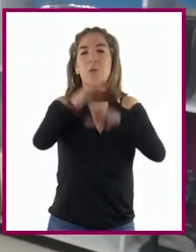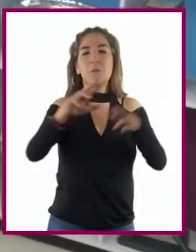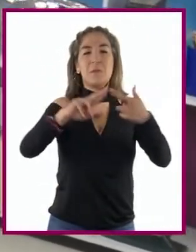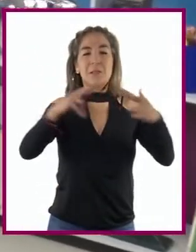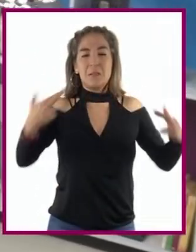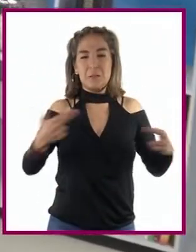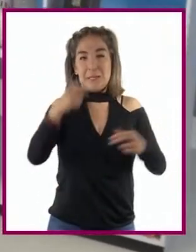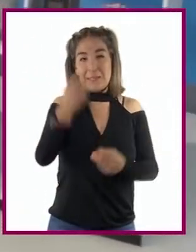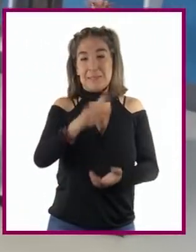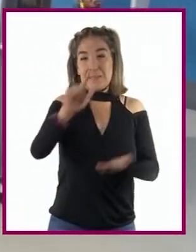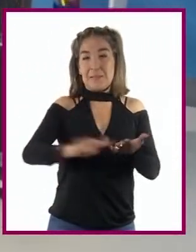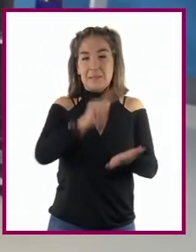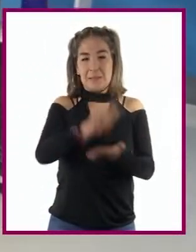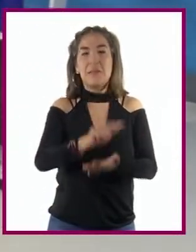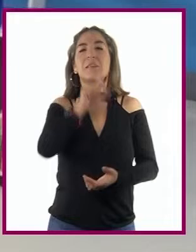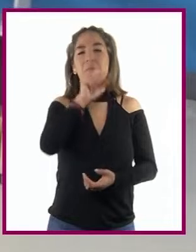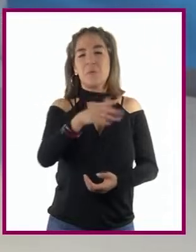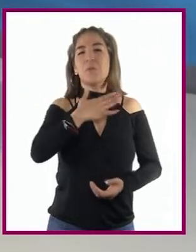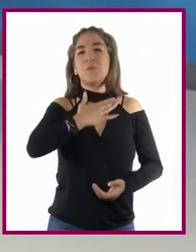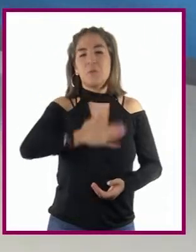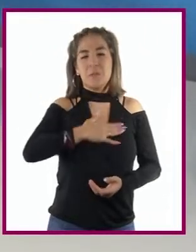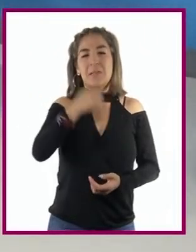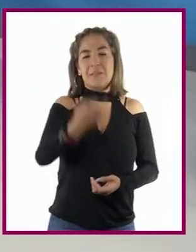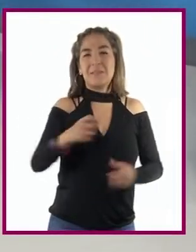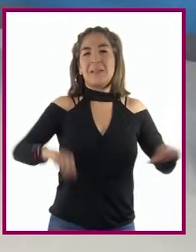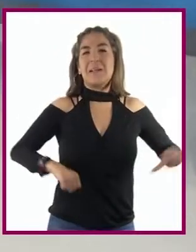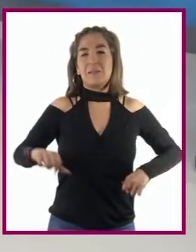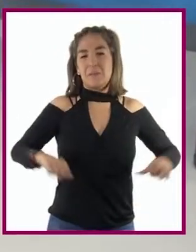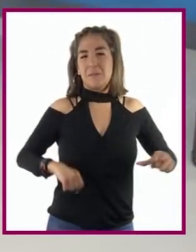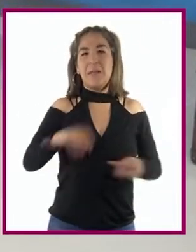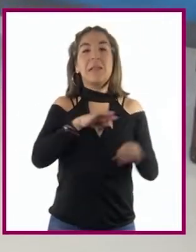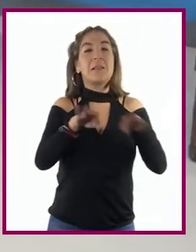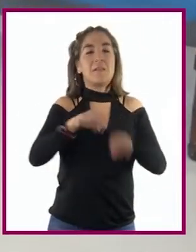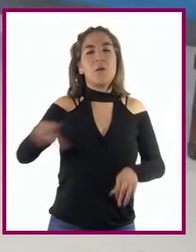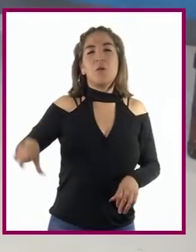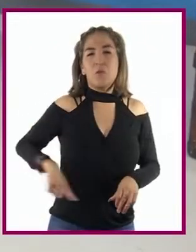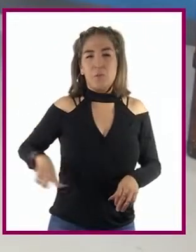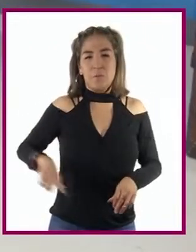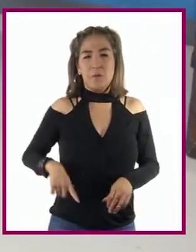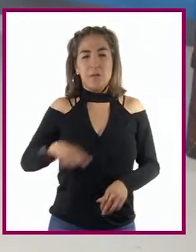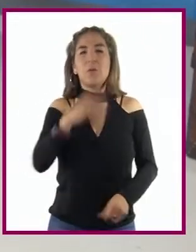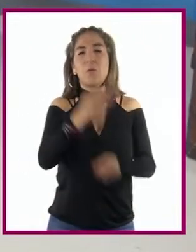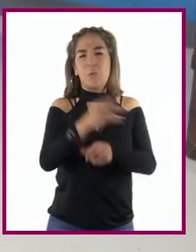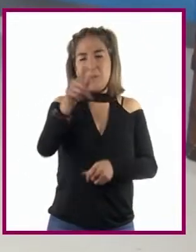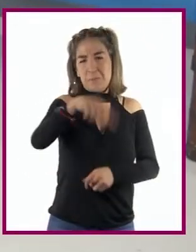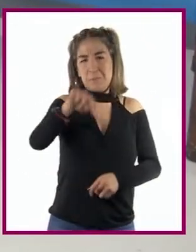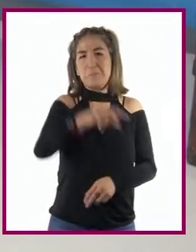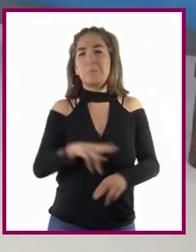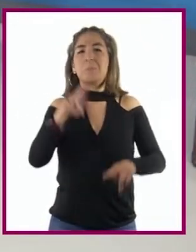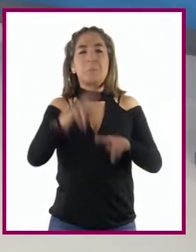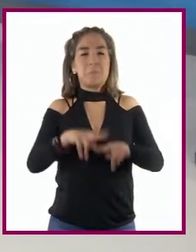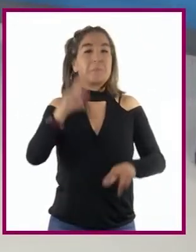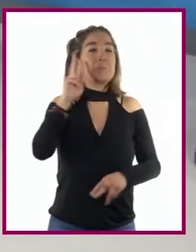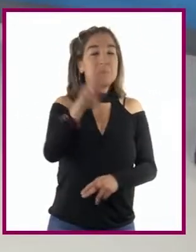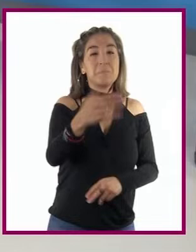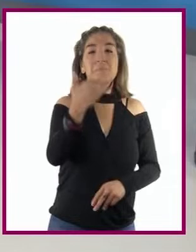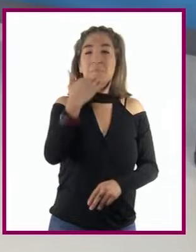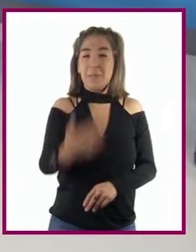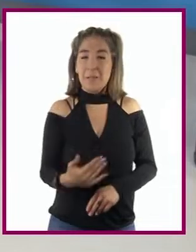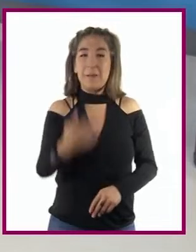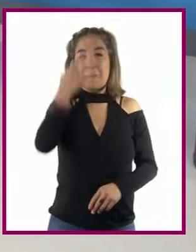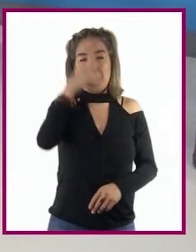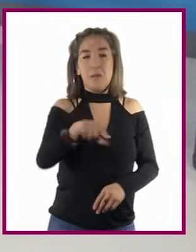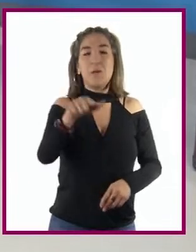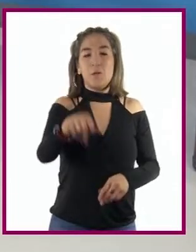relación de la legalidad y la justicia con las acciones del gobierno. Les invito a ocupar su lugar de estudio en casa, procurando